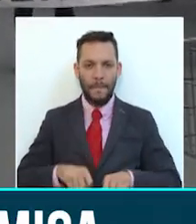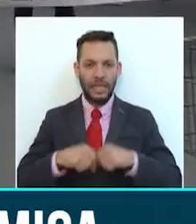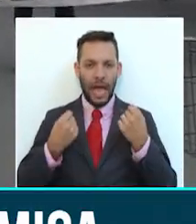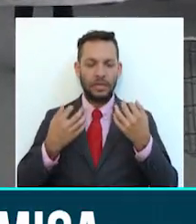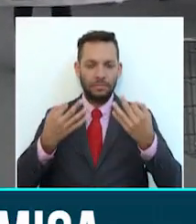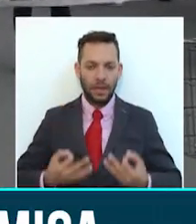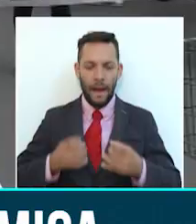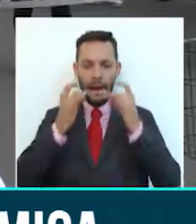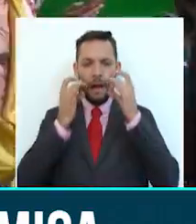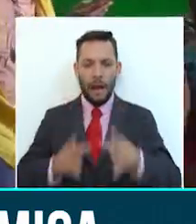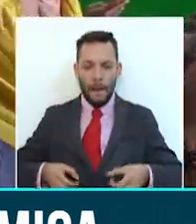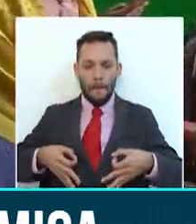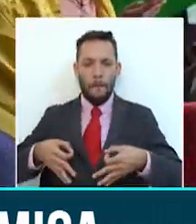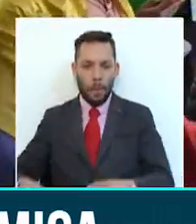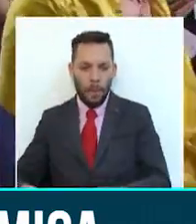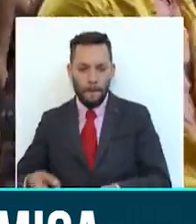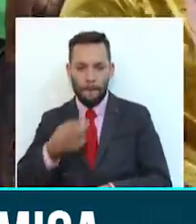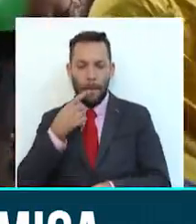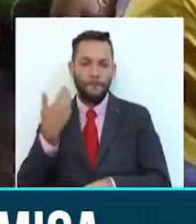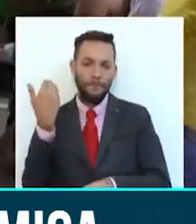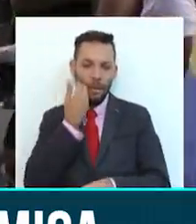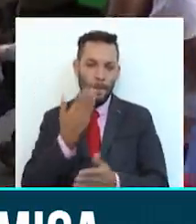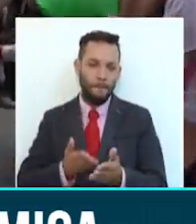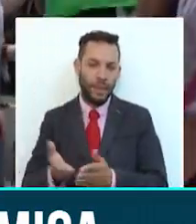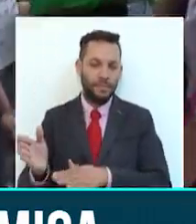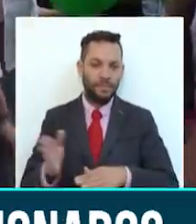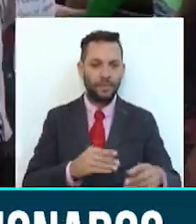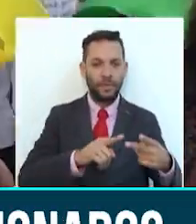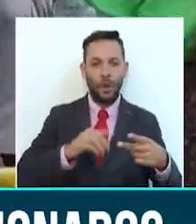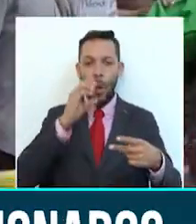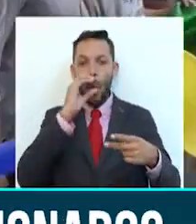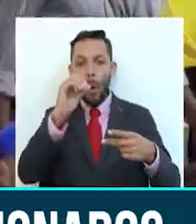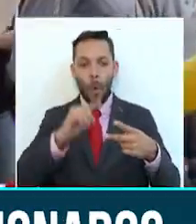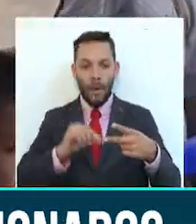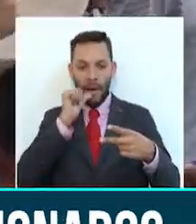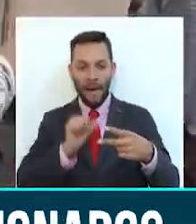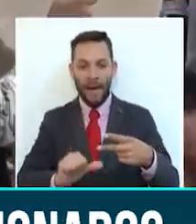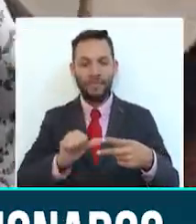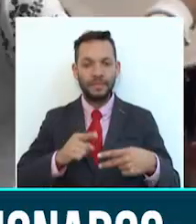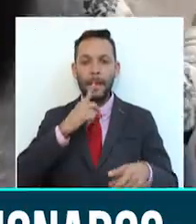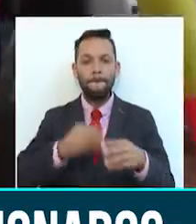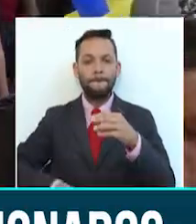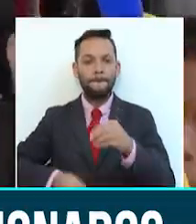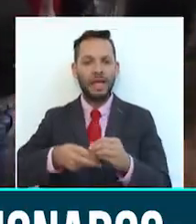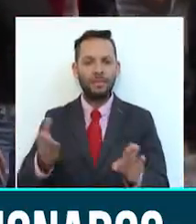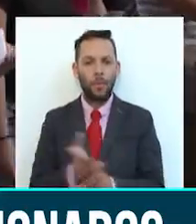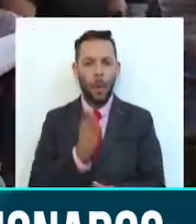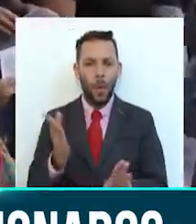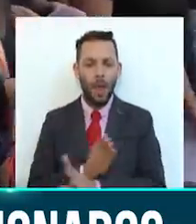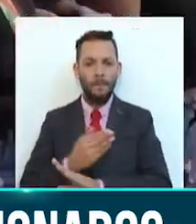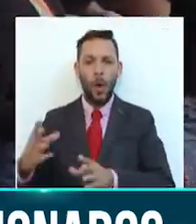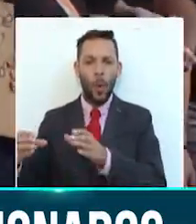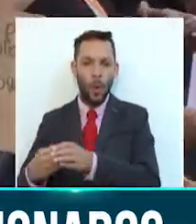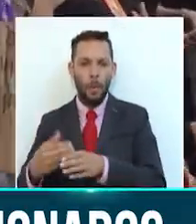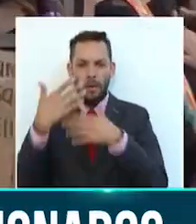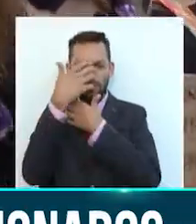tratamiento, demorarlo más. Además, los y las docentes todavía deben sufrir el rigor de las amenazas de